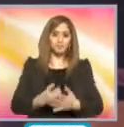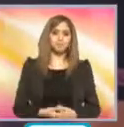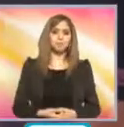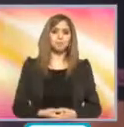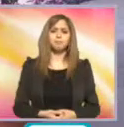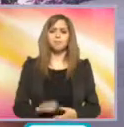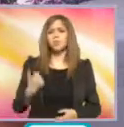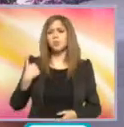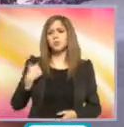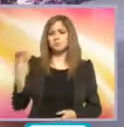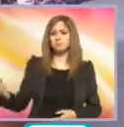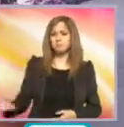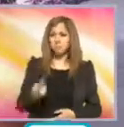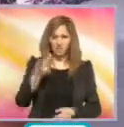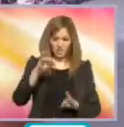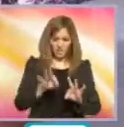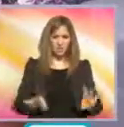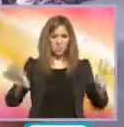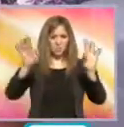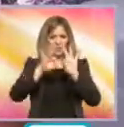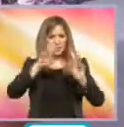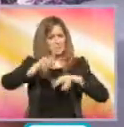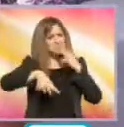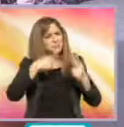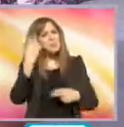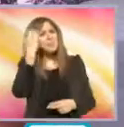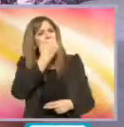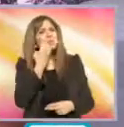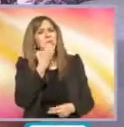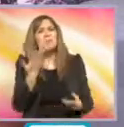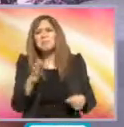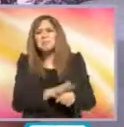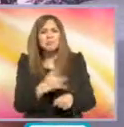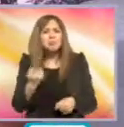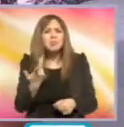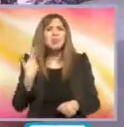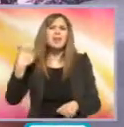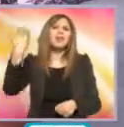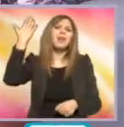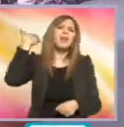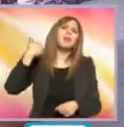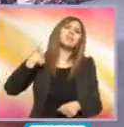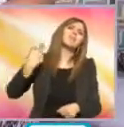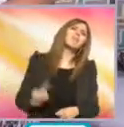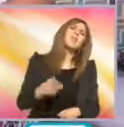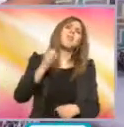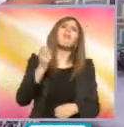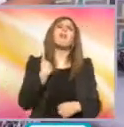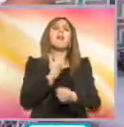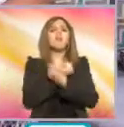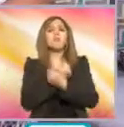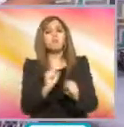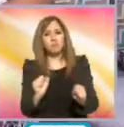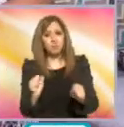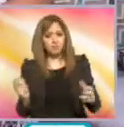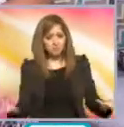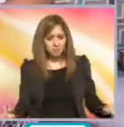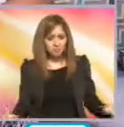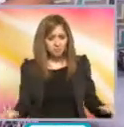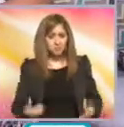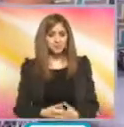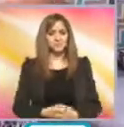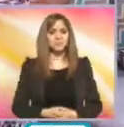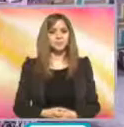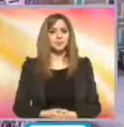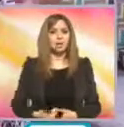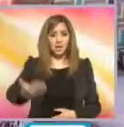compañeros? Pues ¿Ustedes? yo no sé, yo siempre me lo pregunté toda mi vida. Decía, ¿para qué qué tengo que venir a la escuela? Claro, qué ¿no? aburrido. O- Hace muchos años no iban a la escuela, ¿no, Karen? No. ¿Así